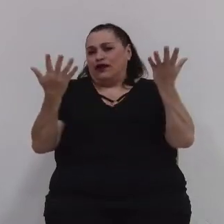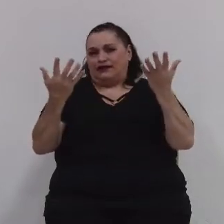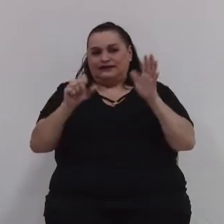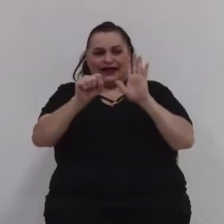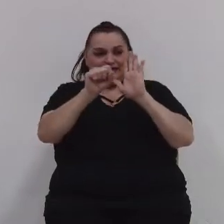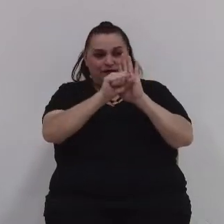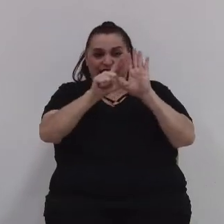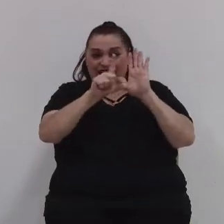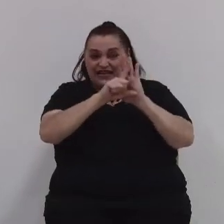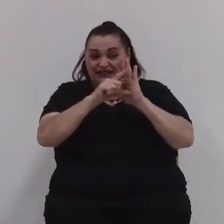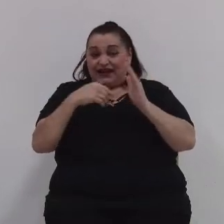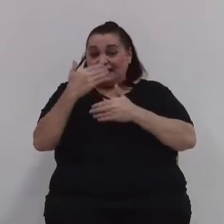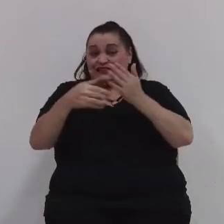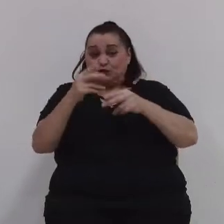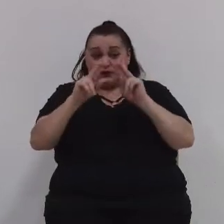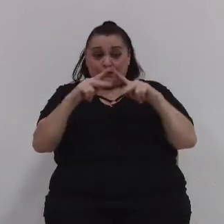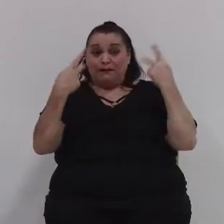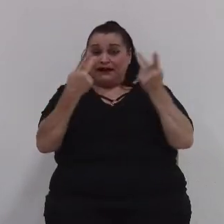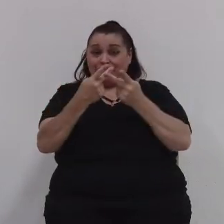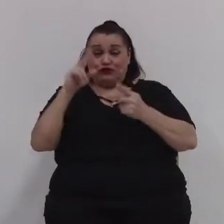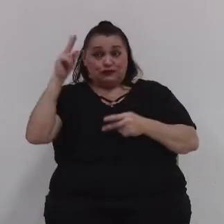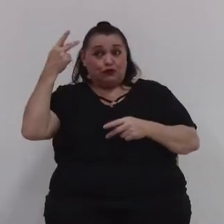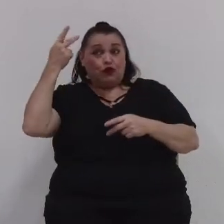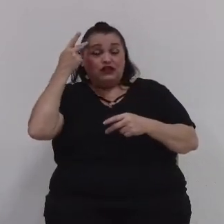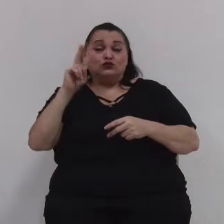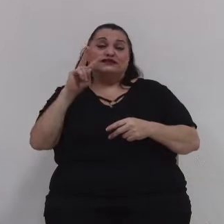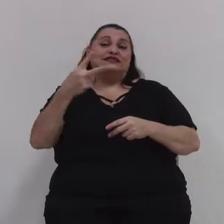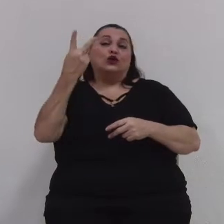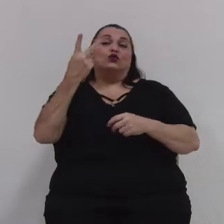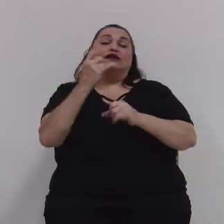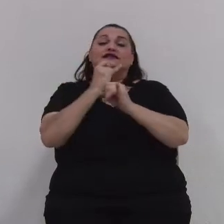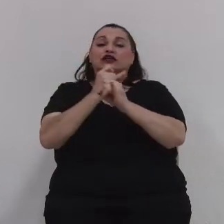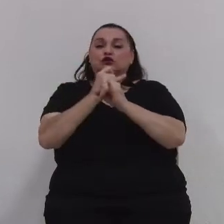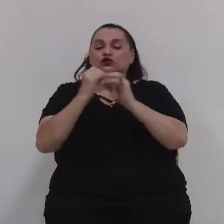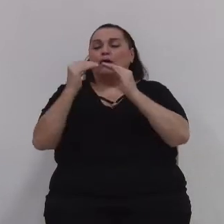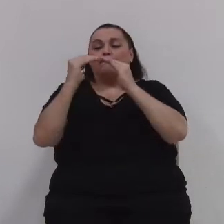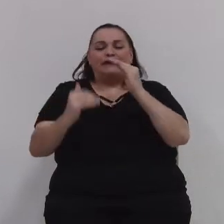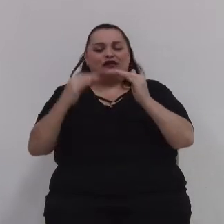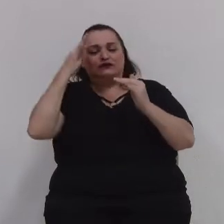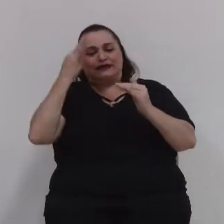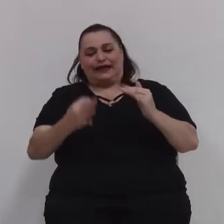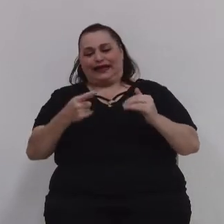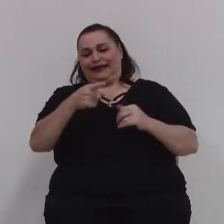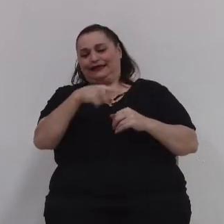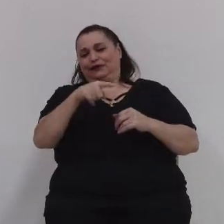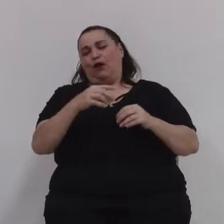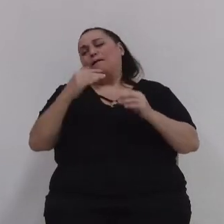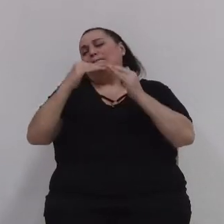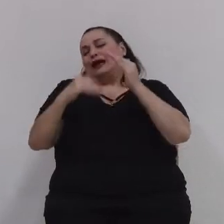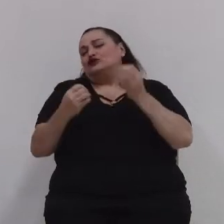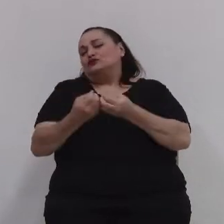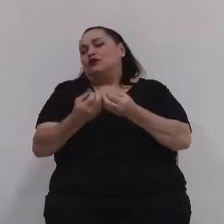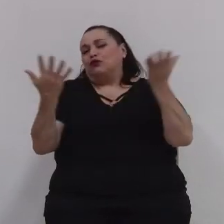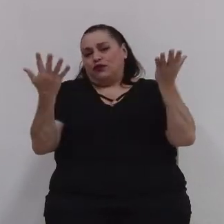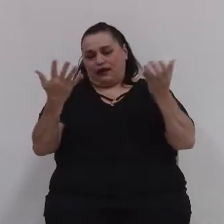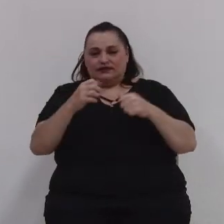es, después de los partidos políticos, la segunda institución con menos credibilidad o menos popularidad.